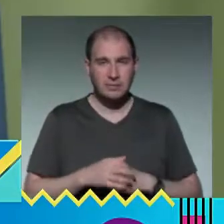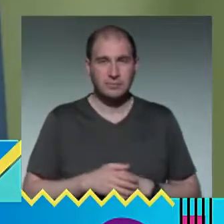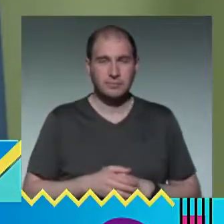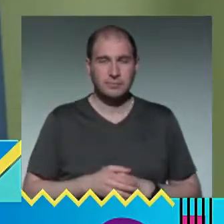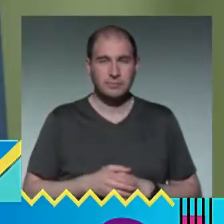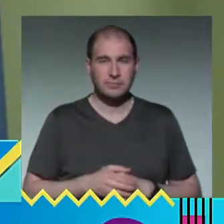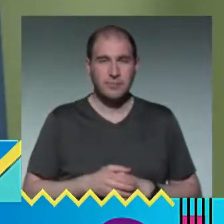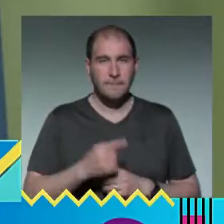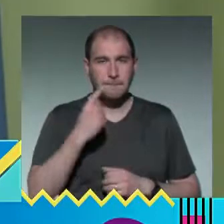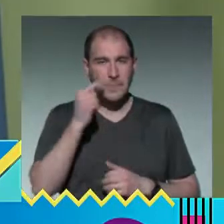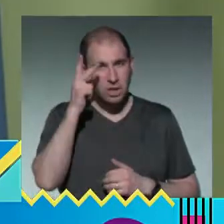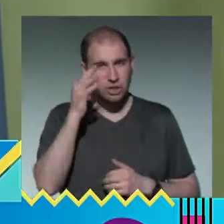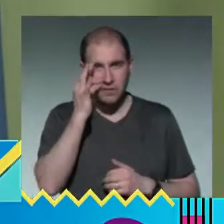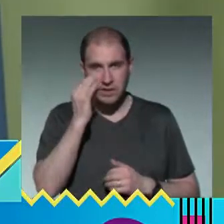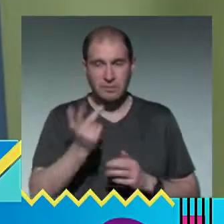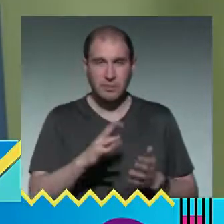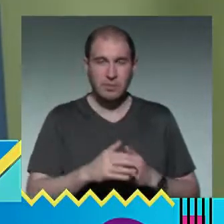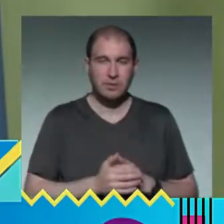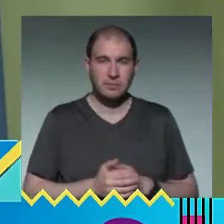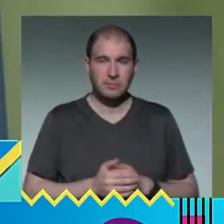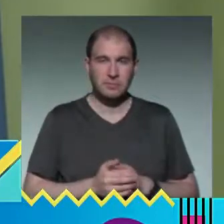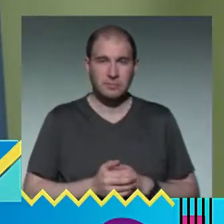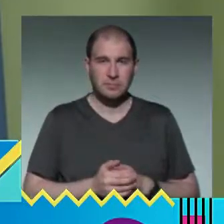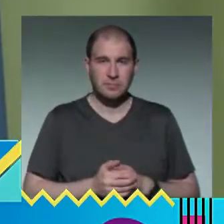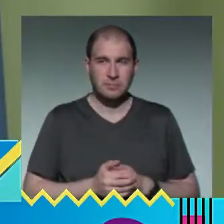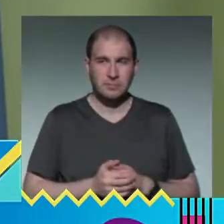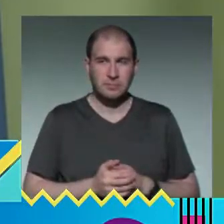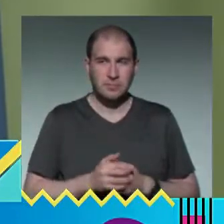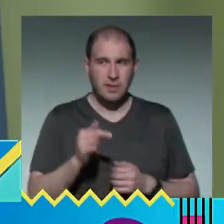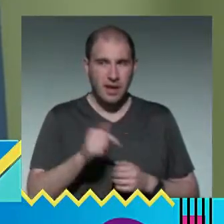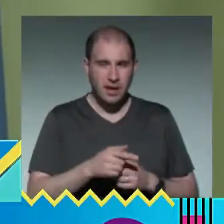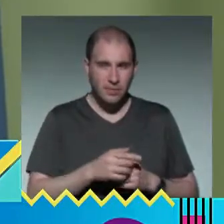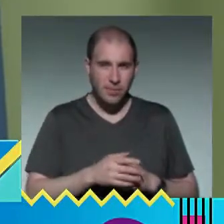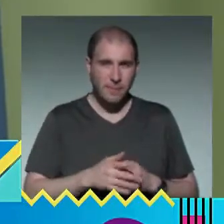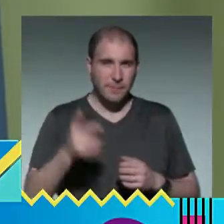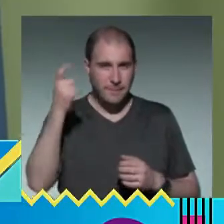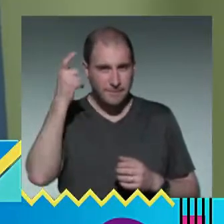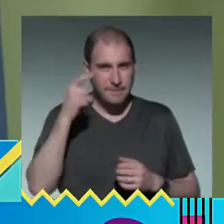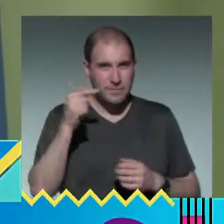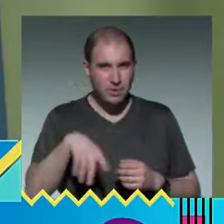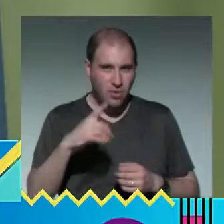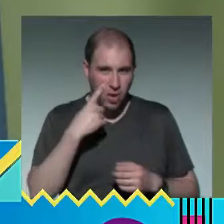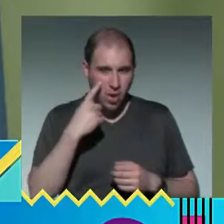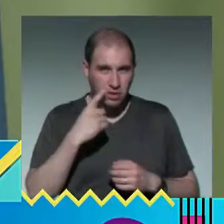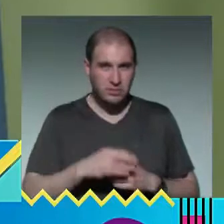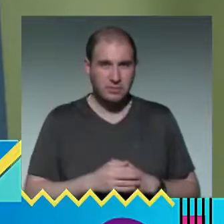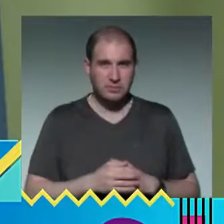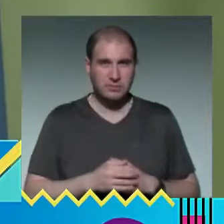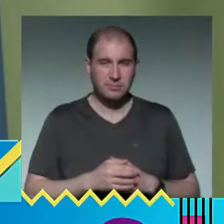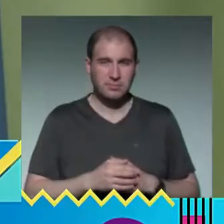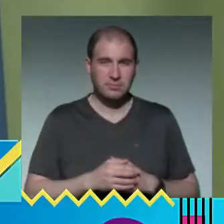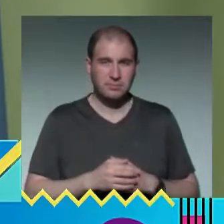menos 1820, donde, bueno, ahí se produce toda una anarquía que lo conocemos como la anarquía del año